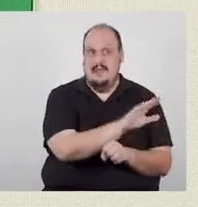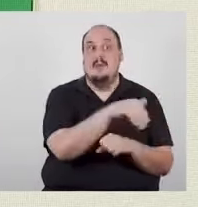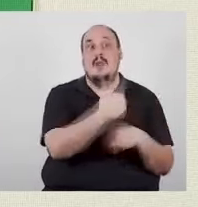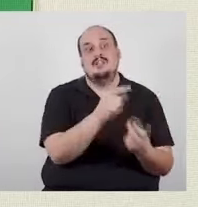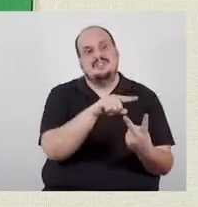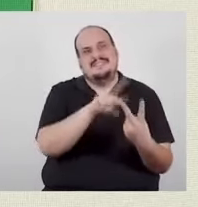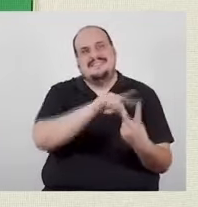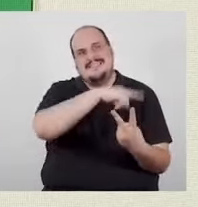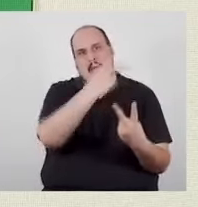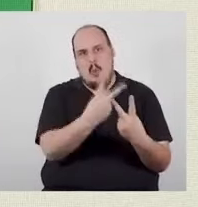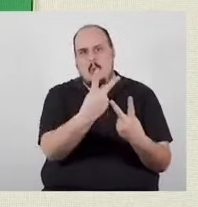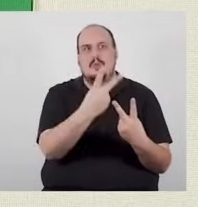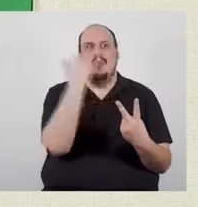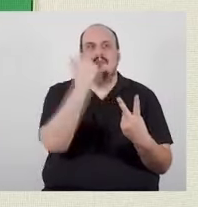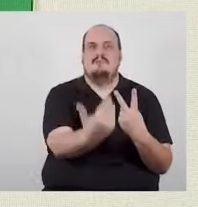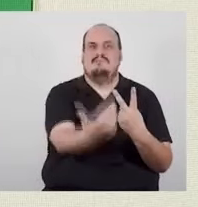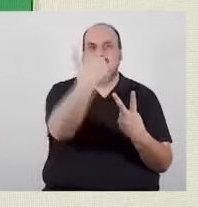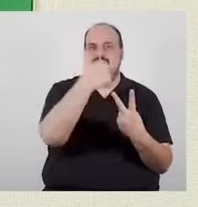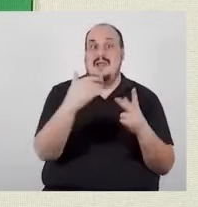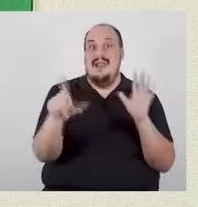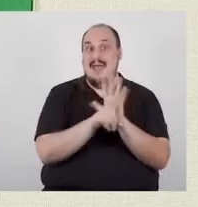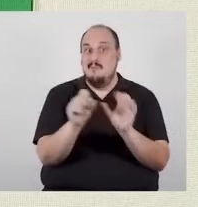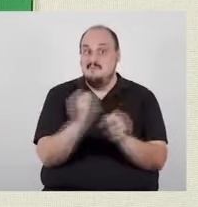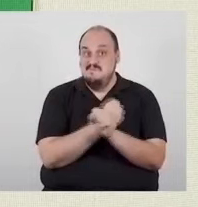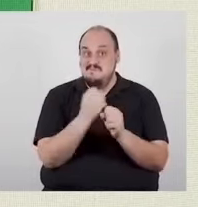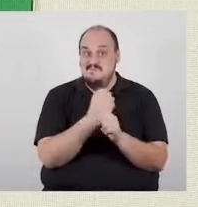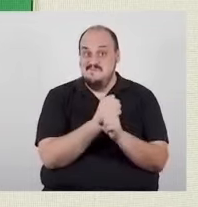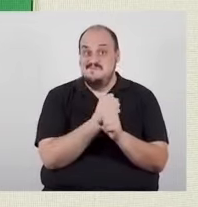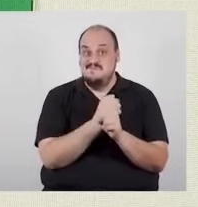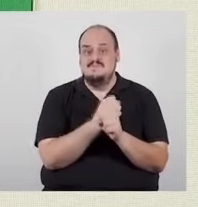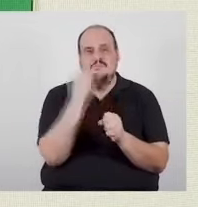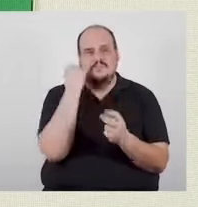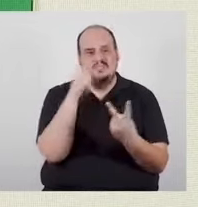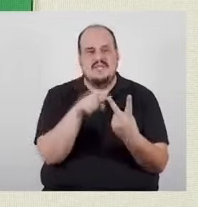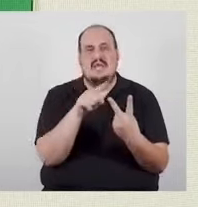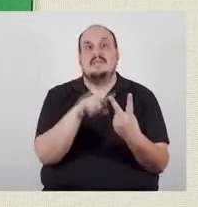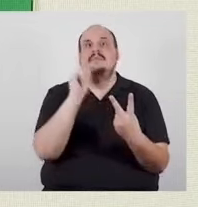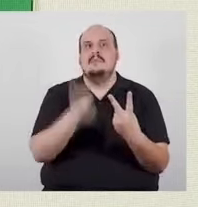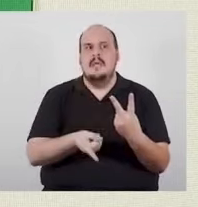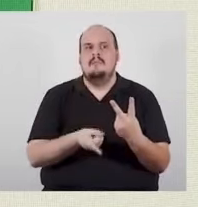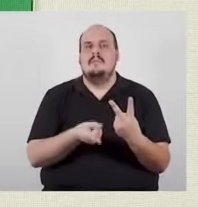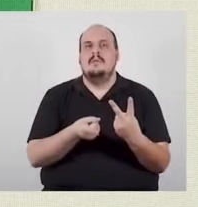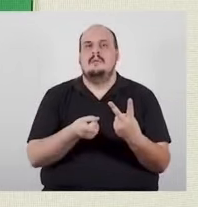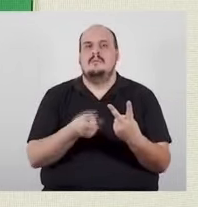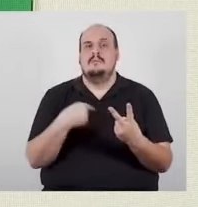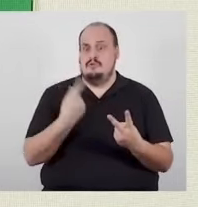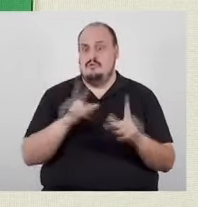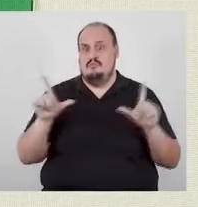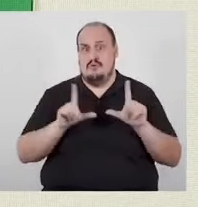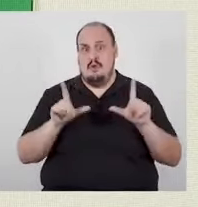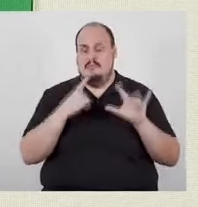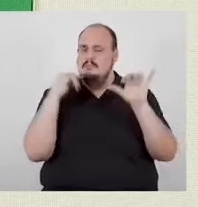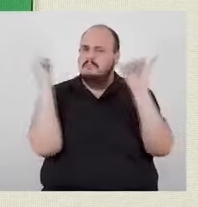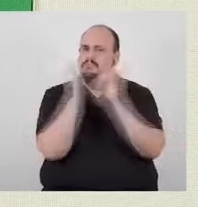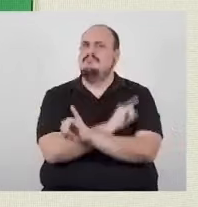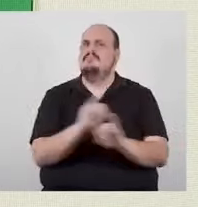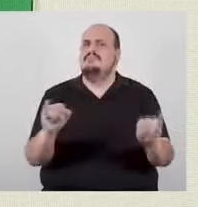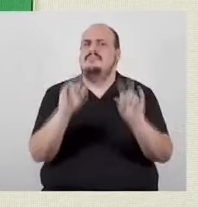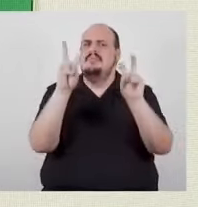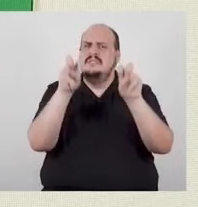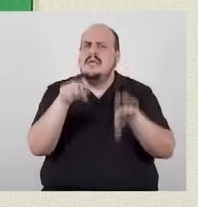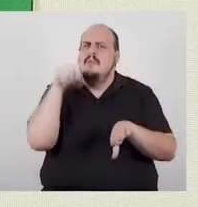segunda vez, ya con la ley sancionada, y también con la necesidad de contar, desde acá, poder